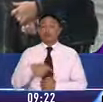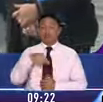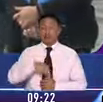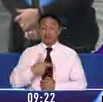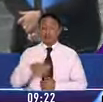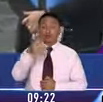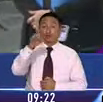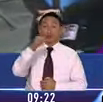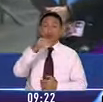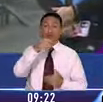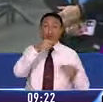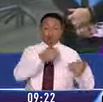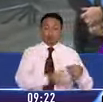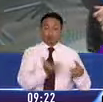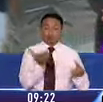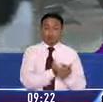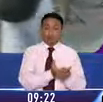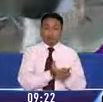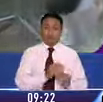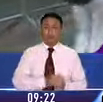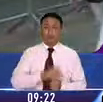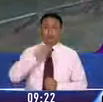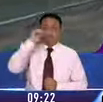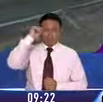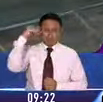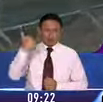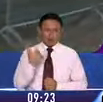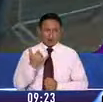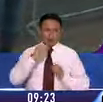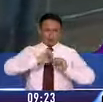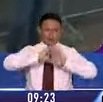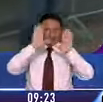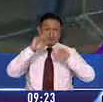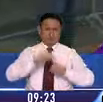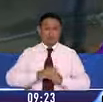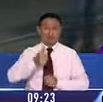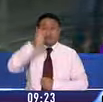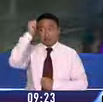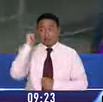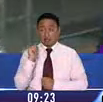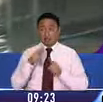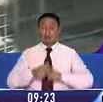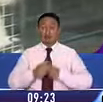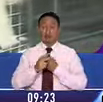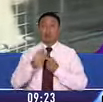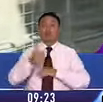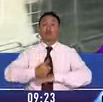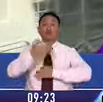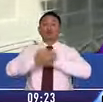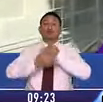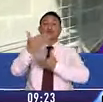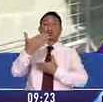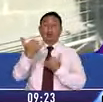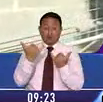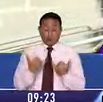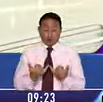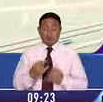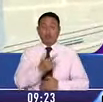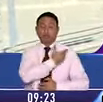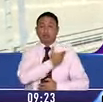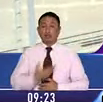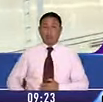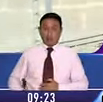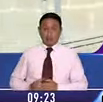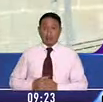estos documentos. Recordemos también que ha sido una mañana inusual el día de ayer, pues inició este juicio político y el día de hoy ya el presidente